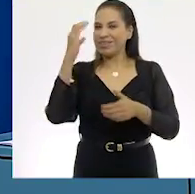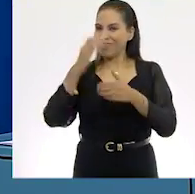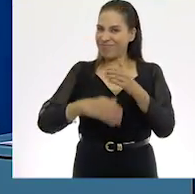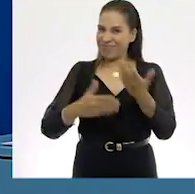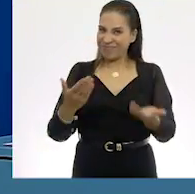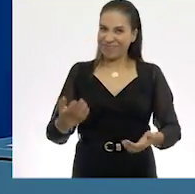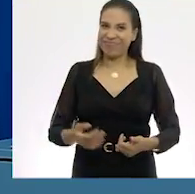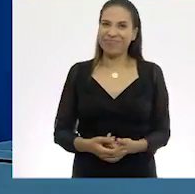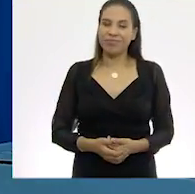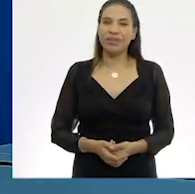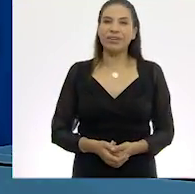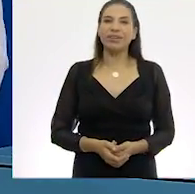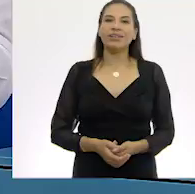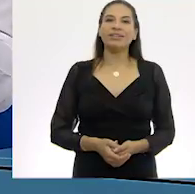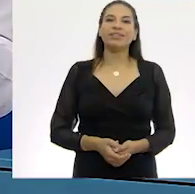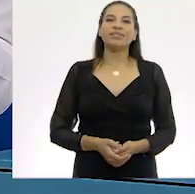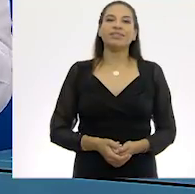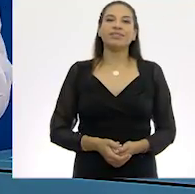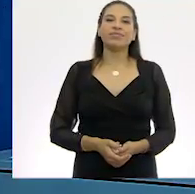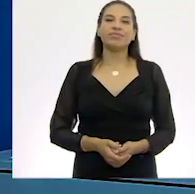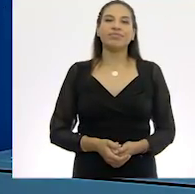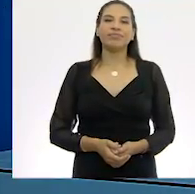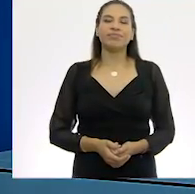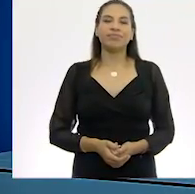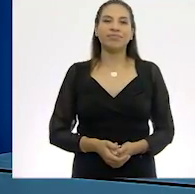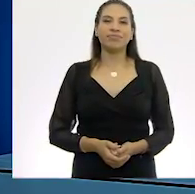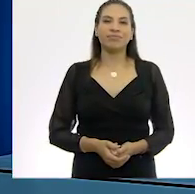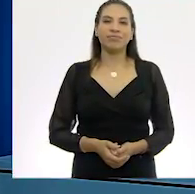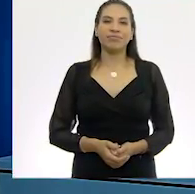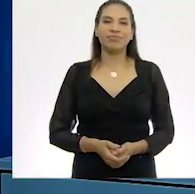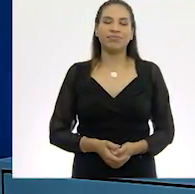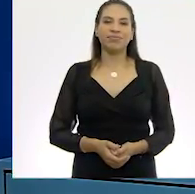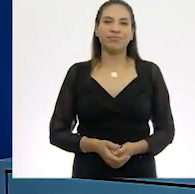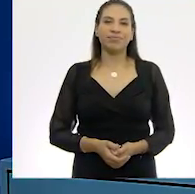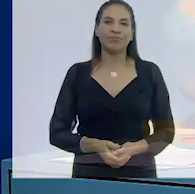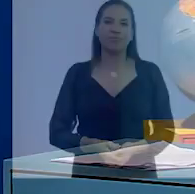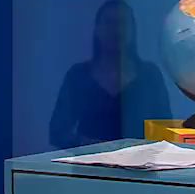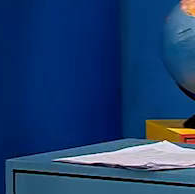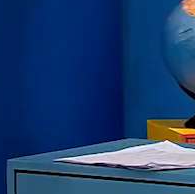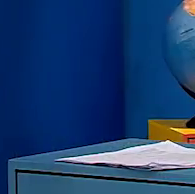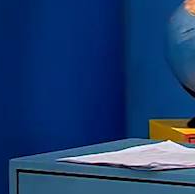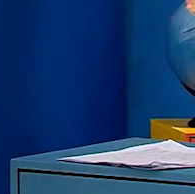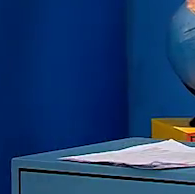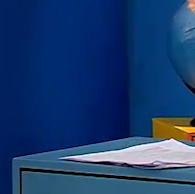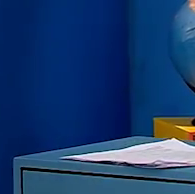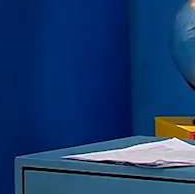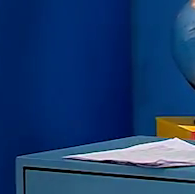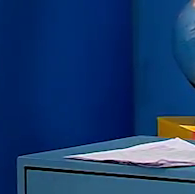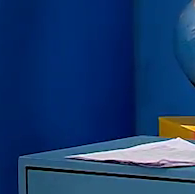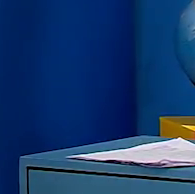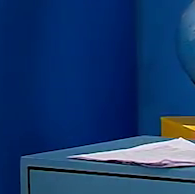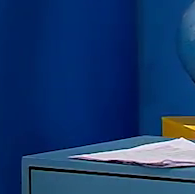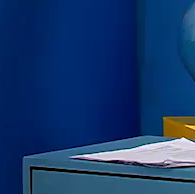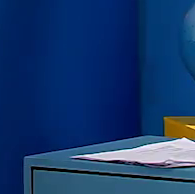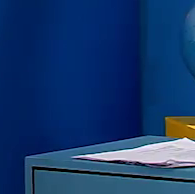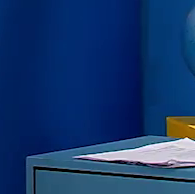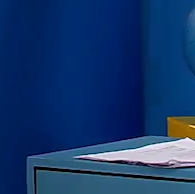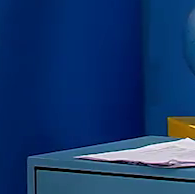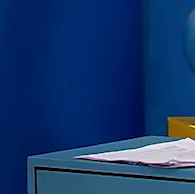terminado. Tlaxcamati miak, pampanahuayan tequitique, tlahuel niyolpaki, niminextilik, sequindoc yancuic